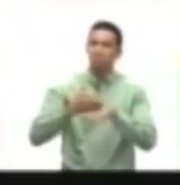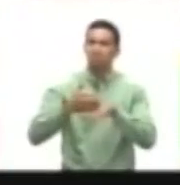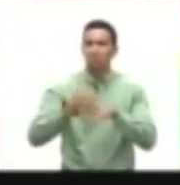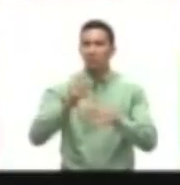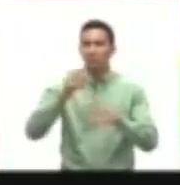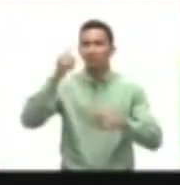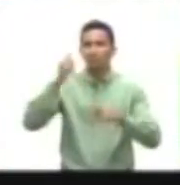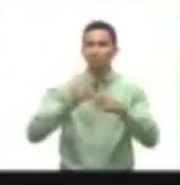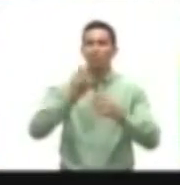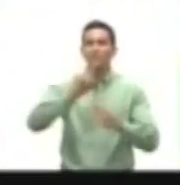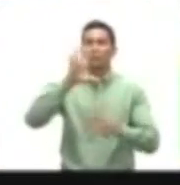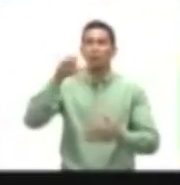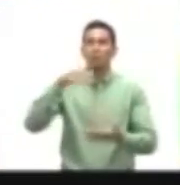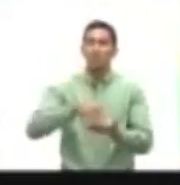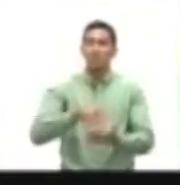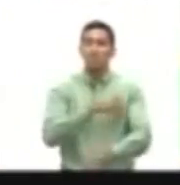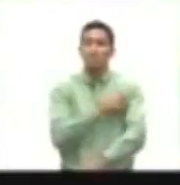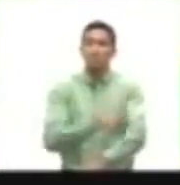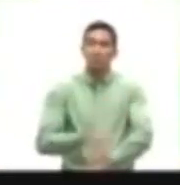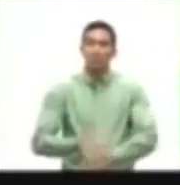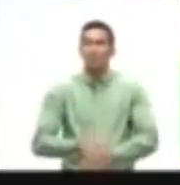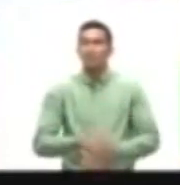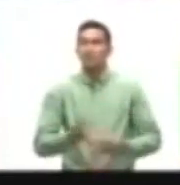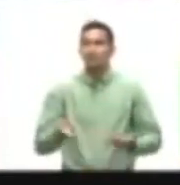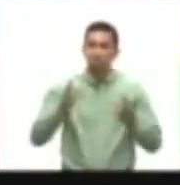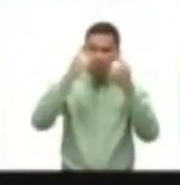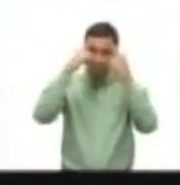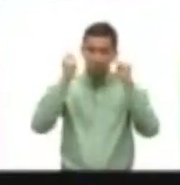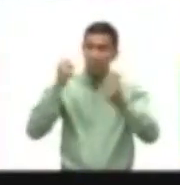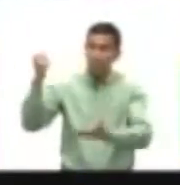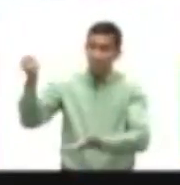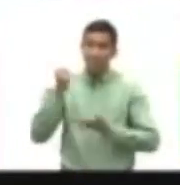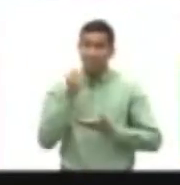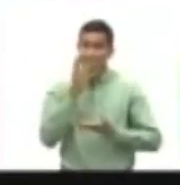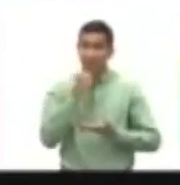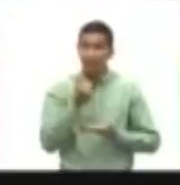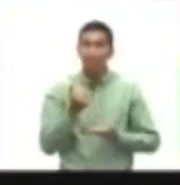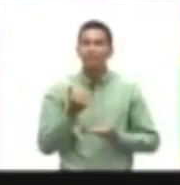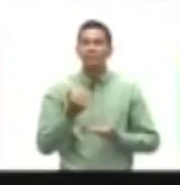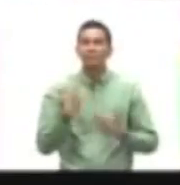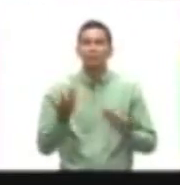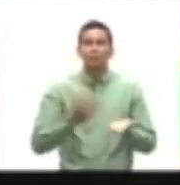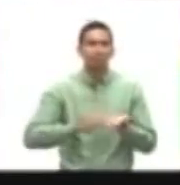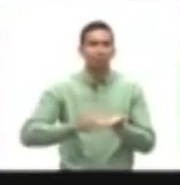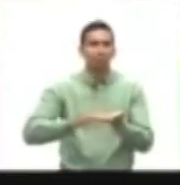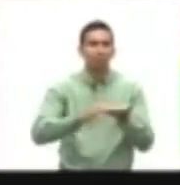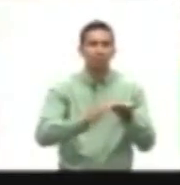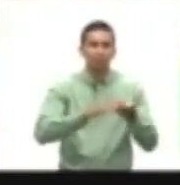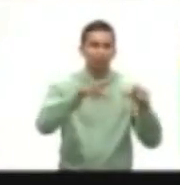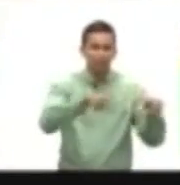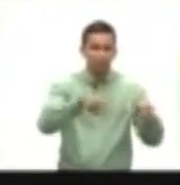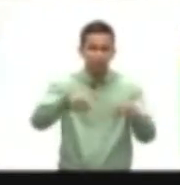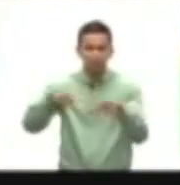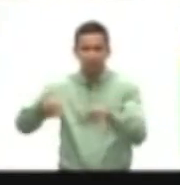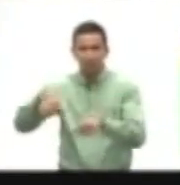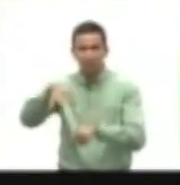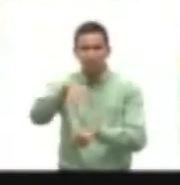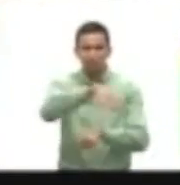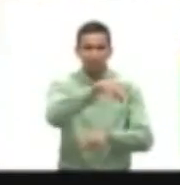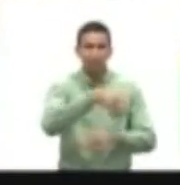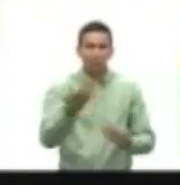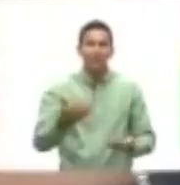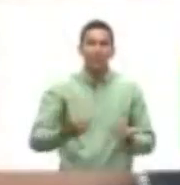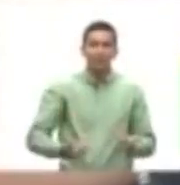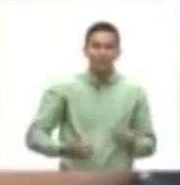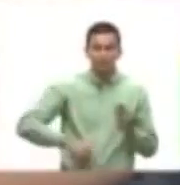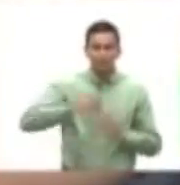preocupación porque de no entregarse los dineros se pondría en riesgo la entrega de varios escenarios deportivos cuyas obras se encuentran en su fase